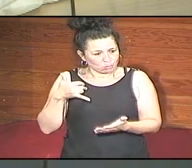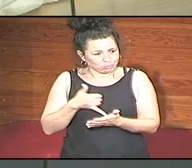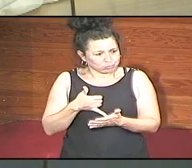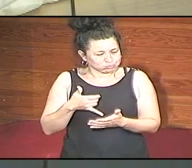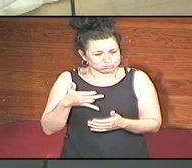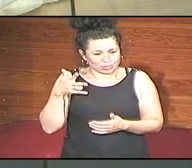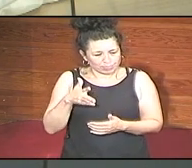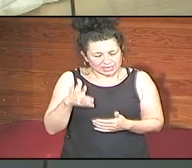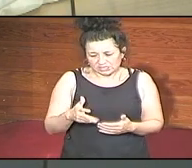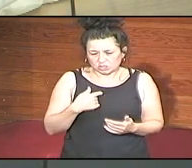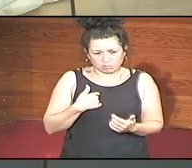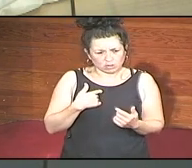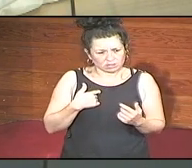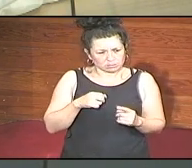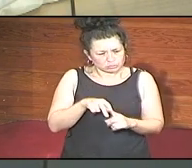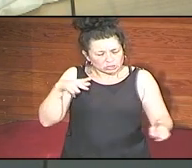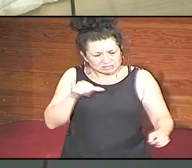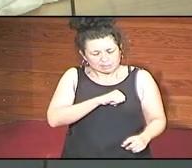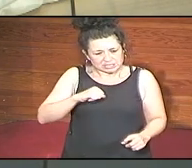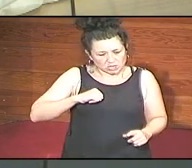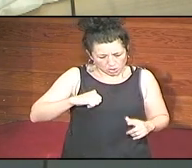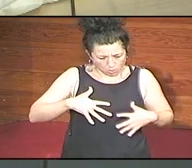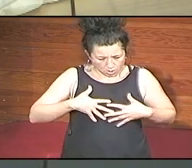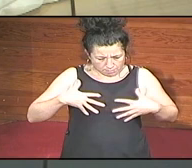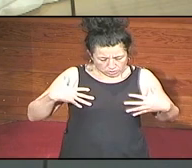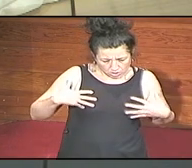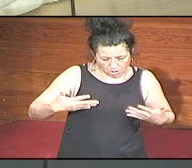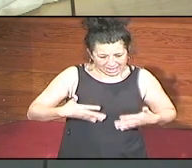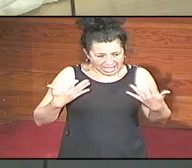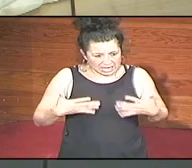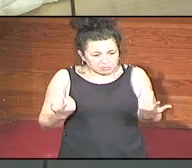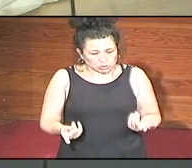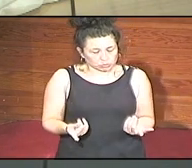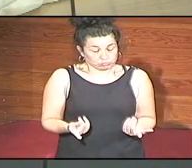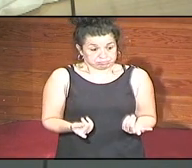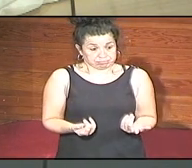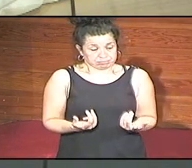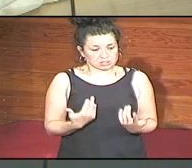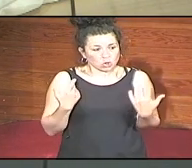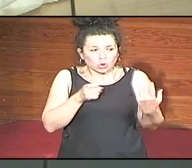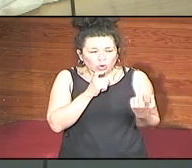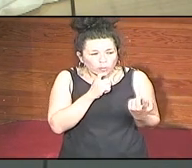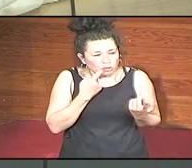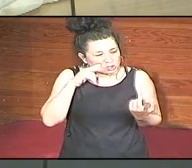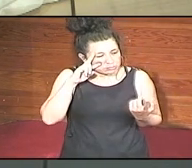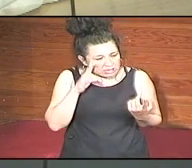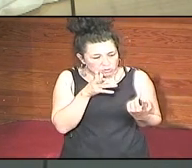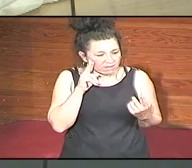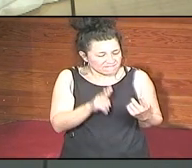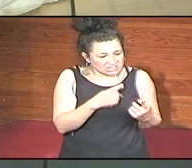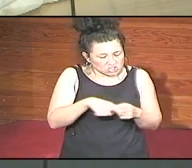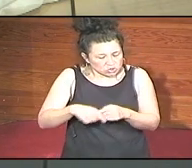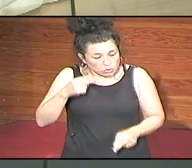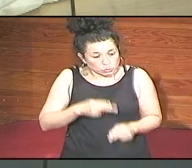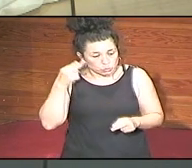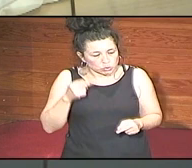anímico como como lo afrontas tú como lo vives porque al final ves muchas cosas que son duras